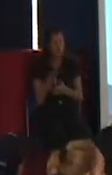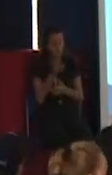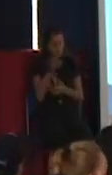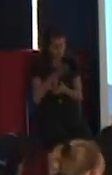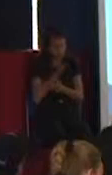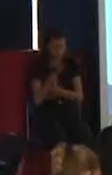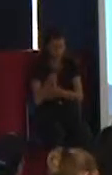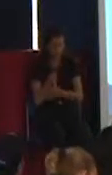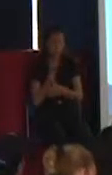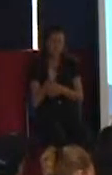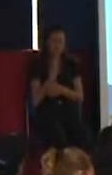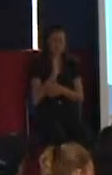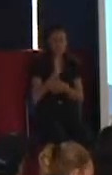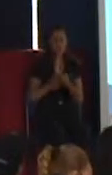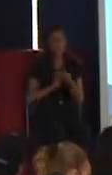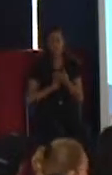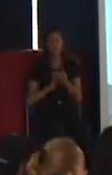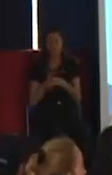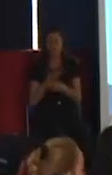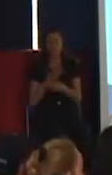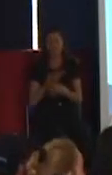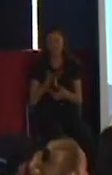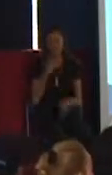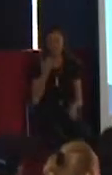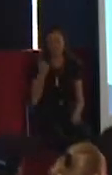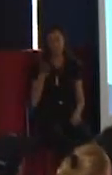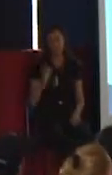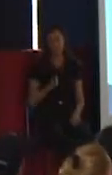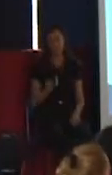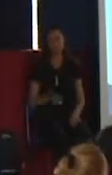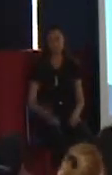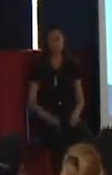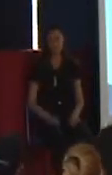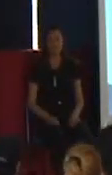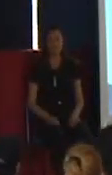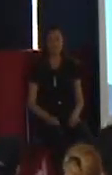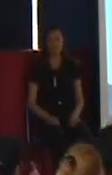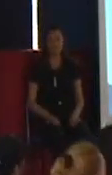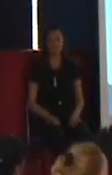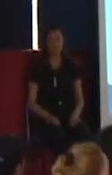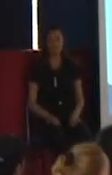quién efectivamente y quién le va a solucionar el problema, ¿sí?